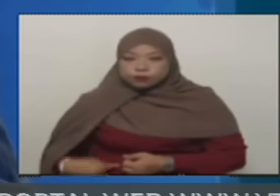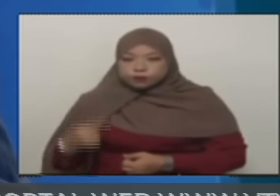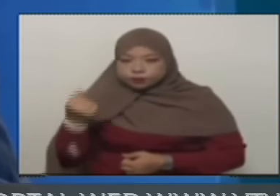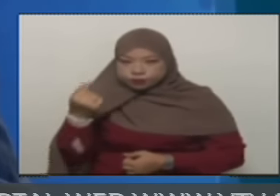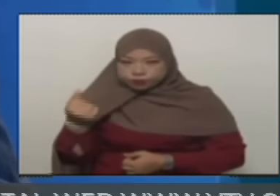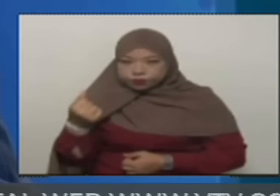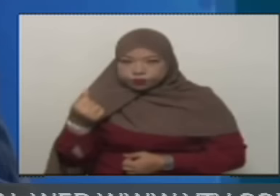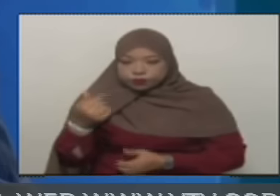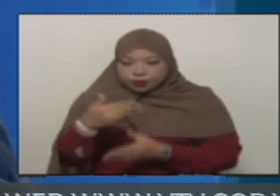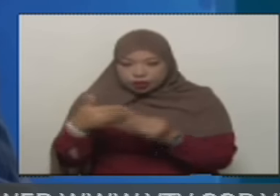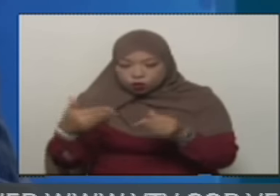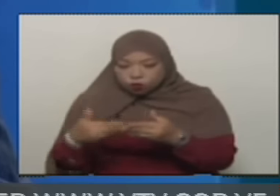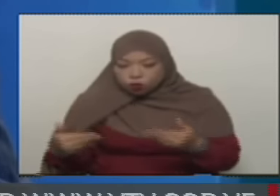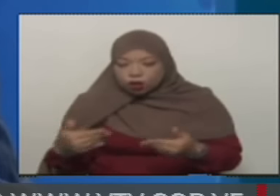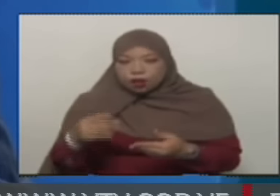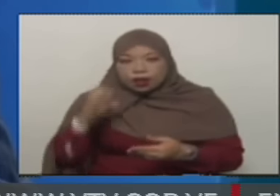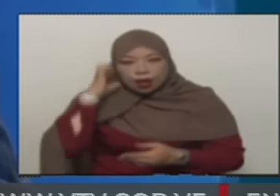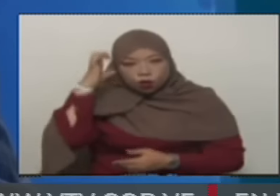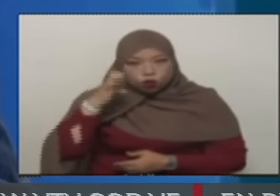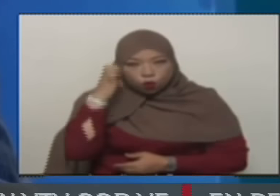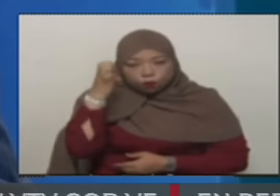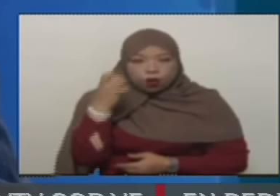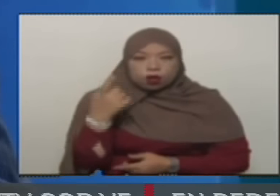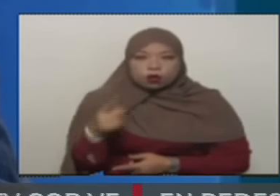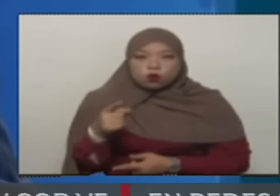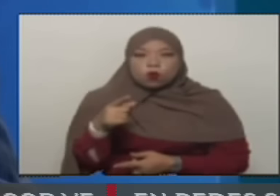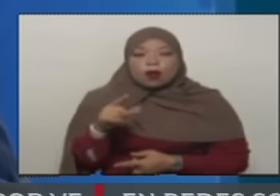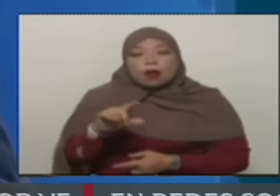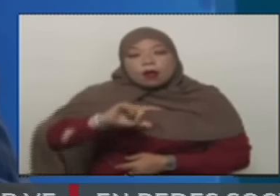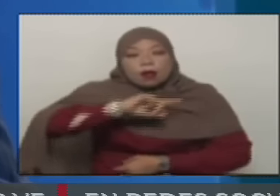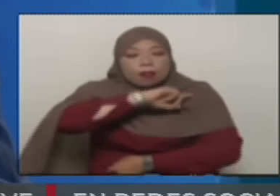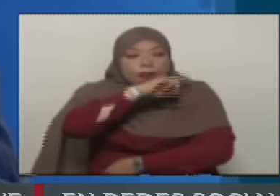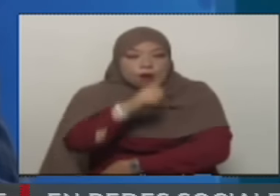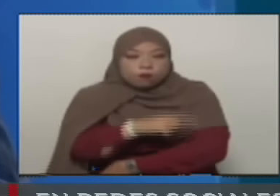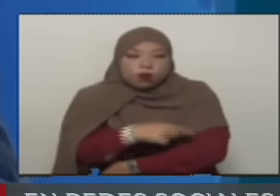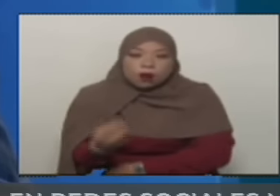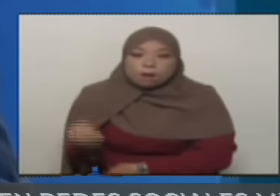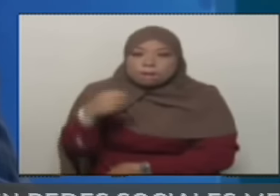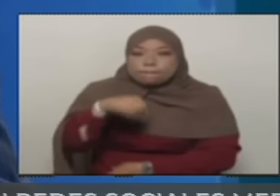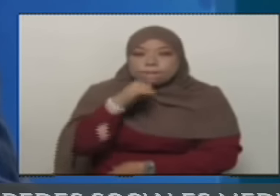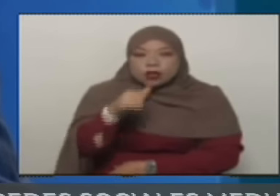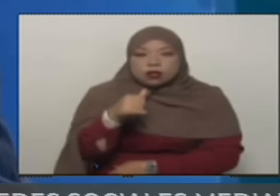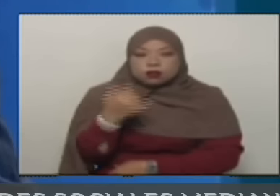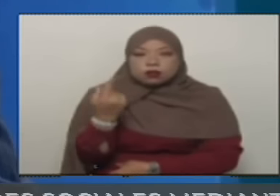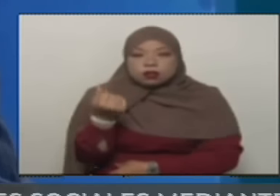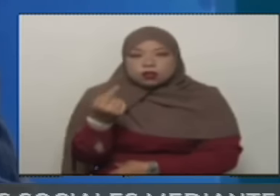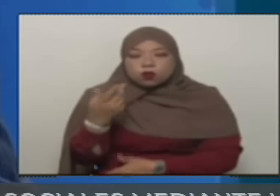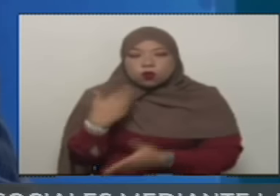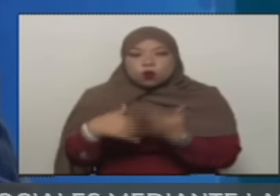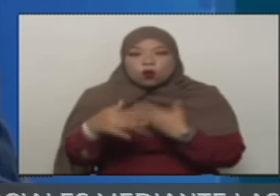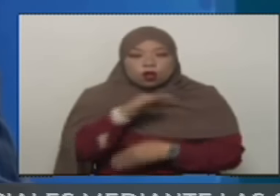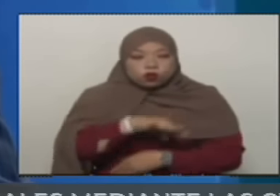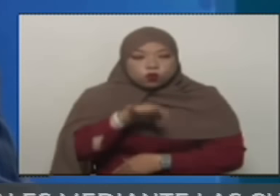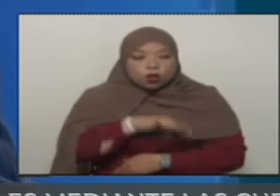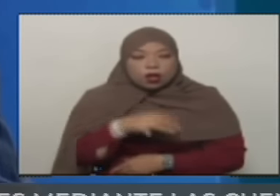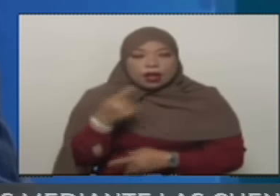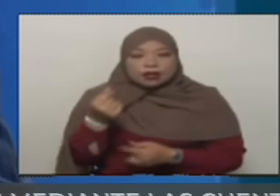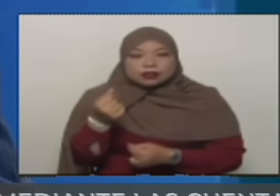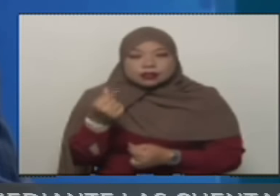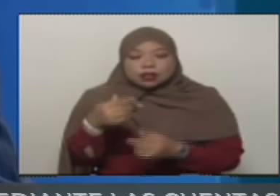yuan tiene el poder más grande que pueda tener una moneda, que es el poder de su economía, generadora